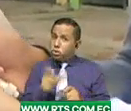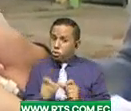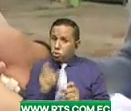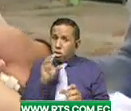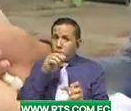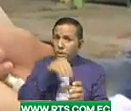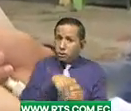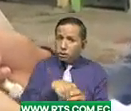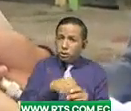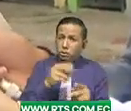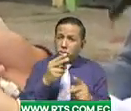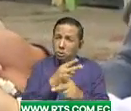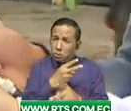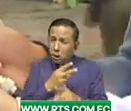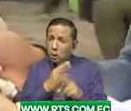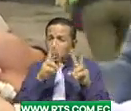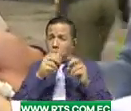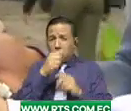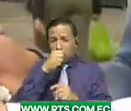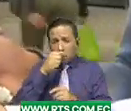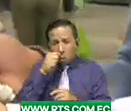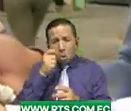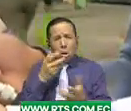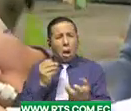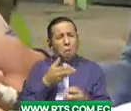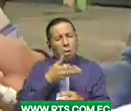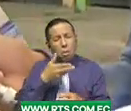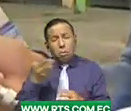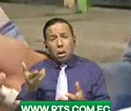mete al mundo criminal, y por las drogas,